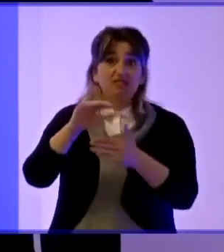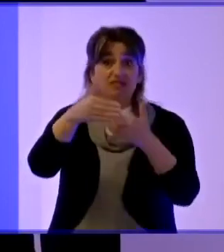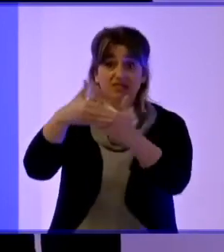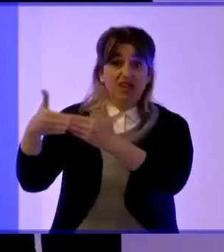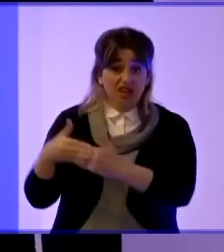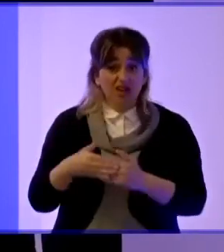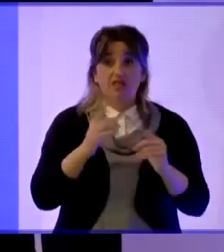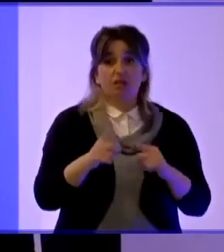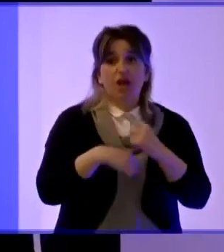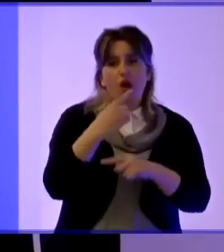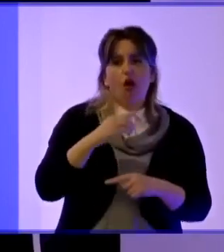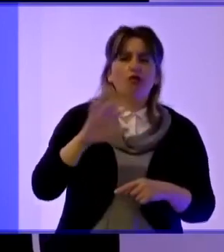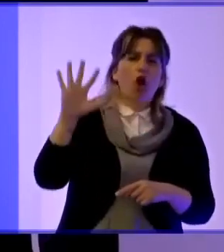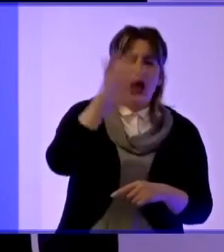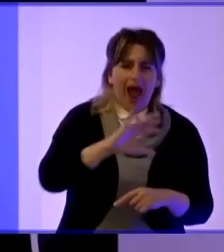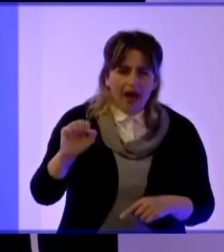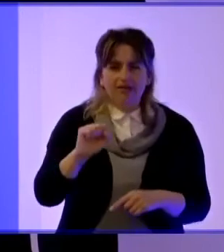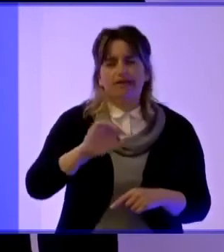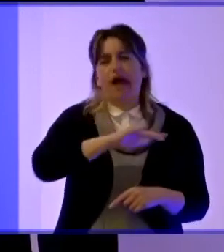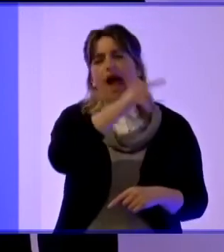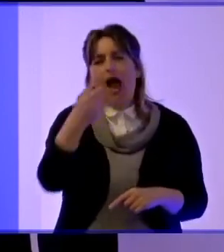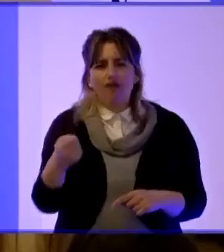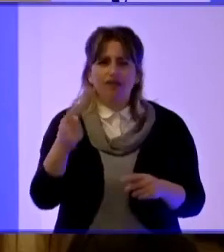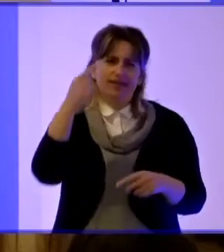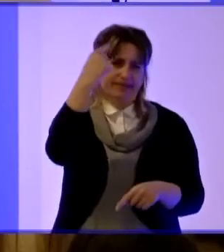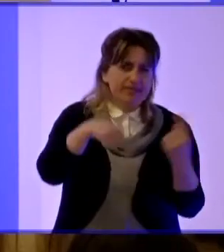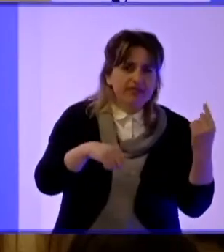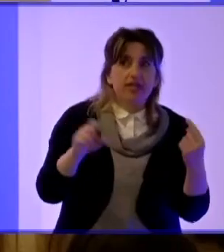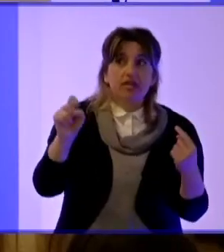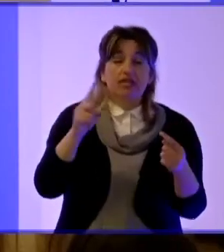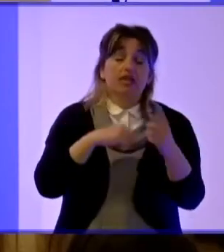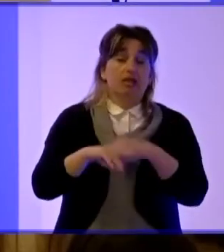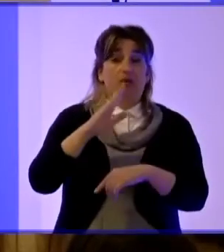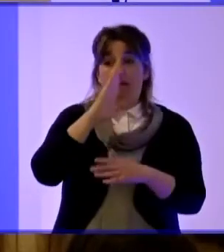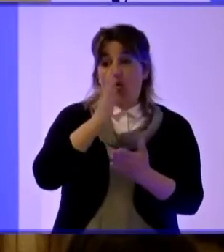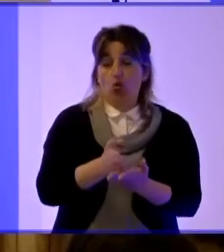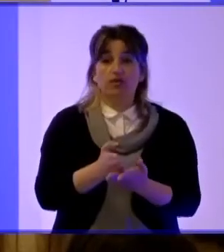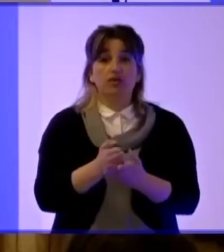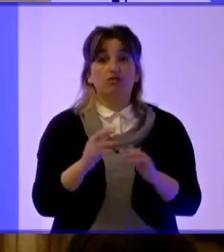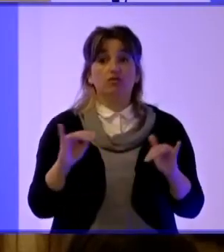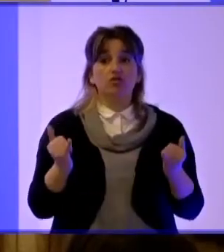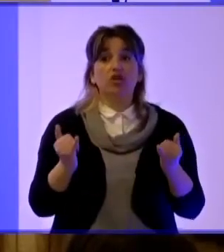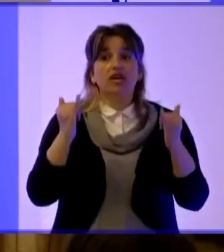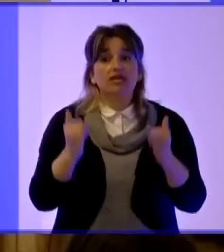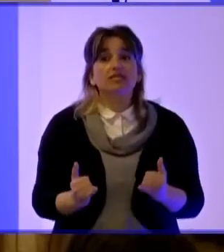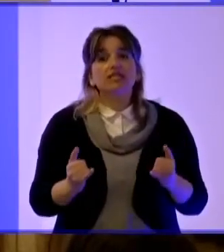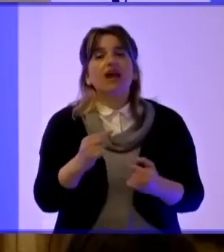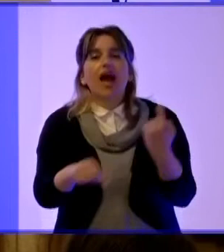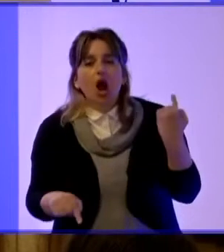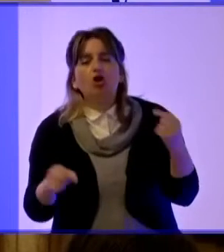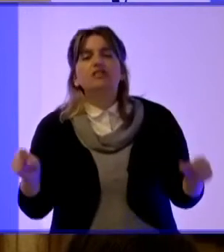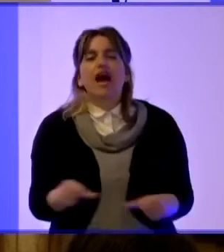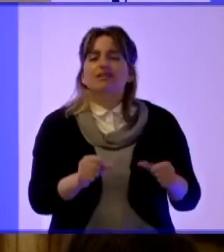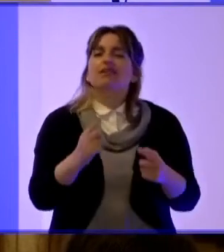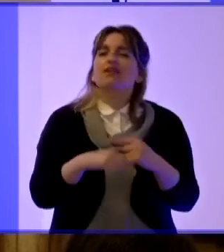a África, Asia y demás. Y por último, el talento. No solo tratamos de hacer las cosas y es un